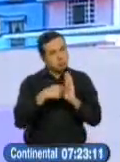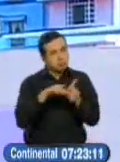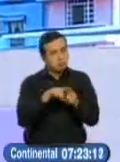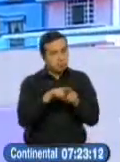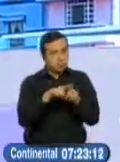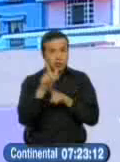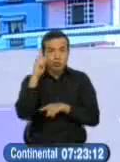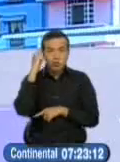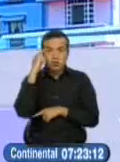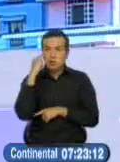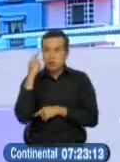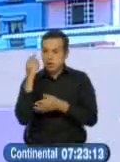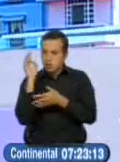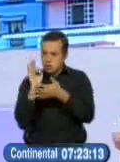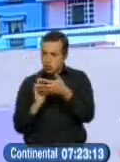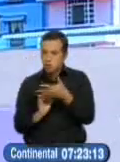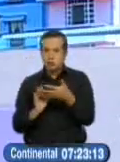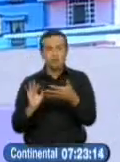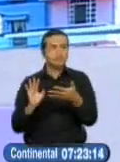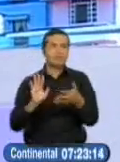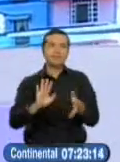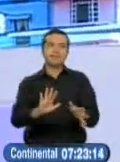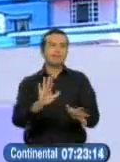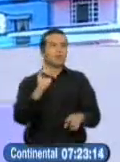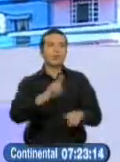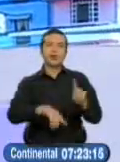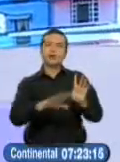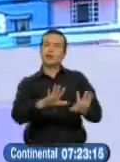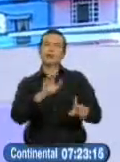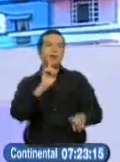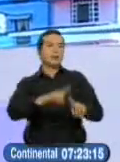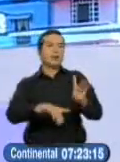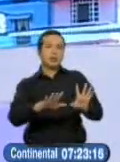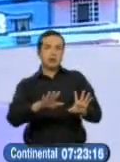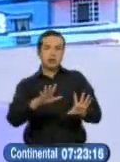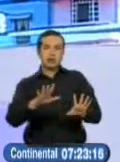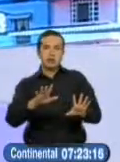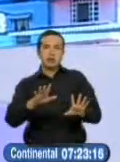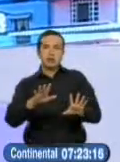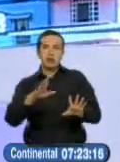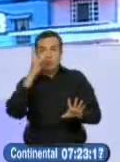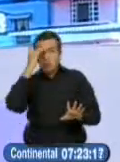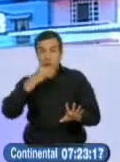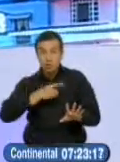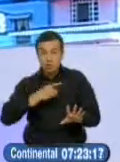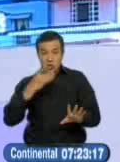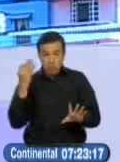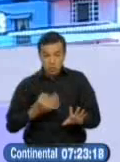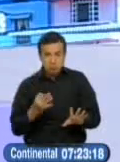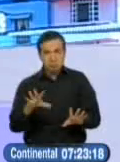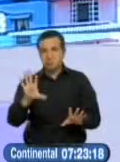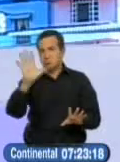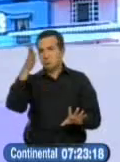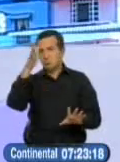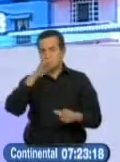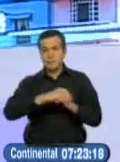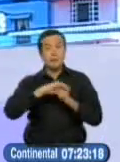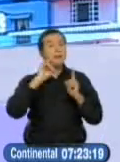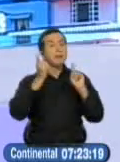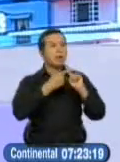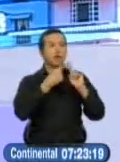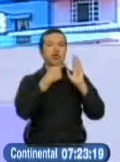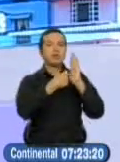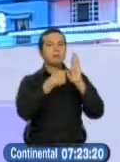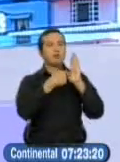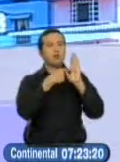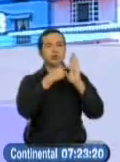el gobierno ve sus números y dice, no me da. Entonces, se empantanan las decisiones. Entonces, primero, un equilibrio fiscal